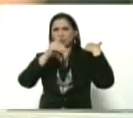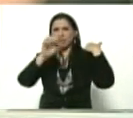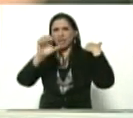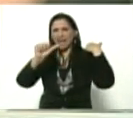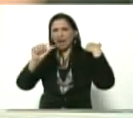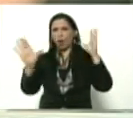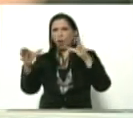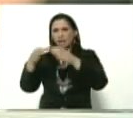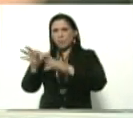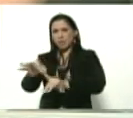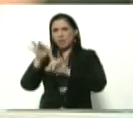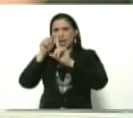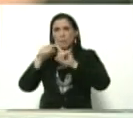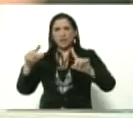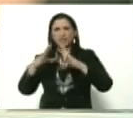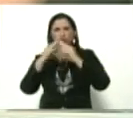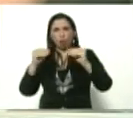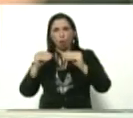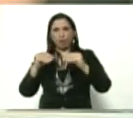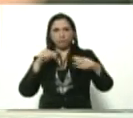organismo que eligieron para toda esta